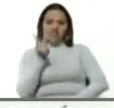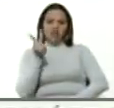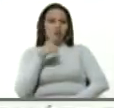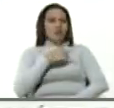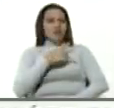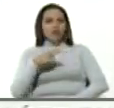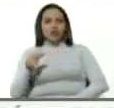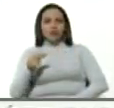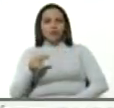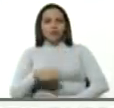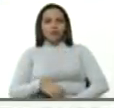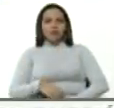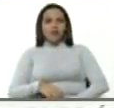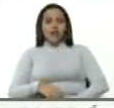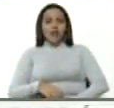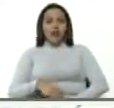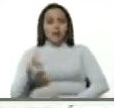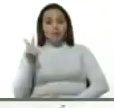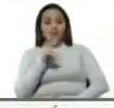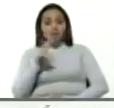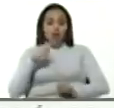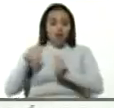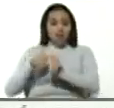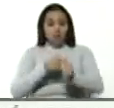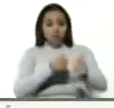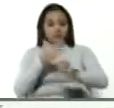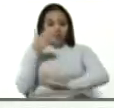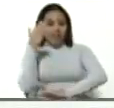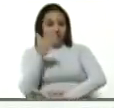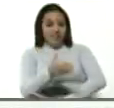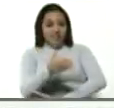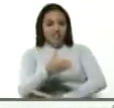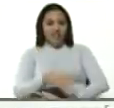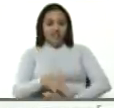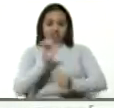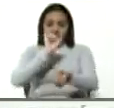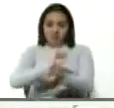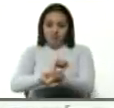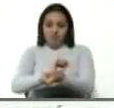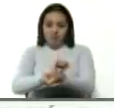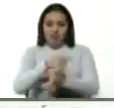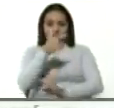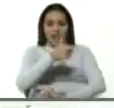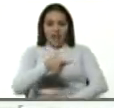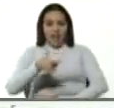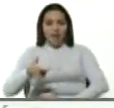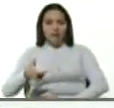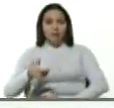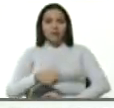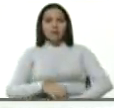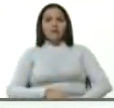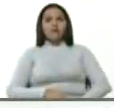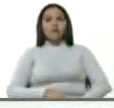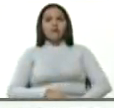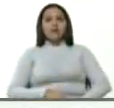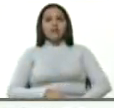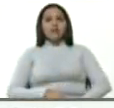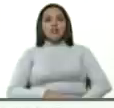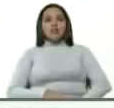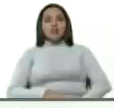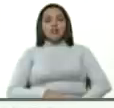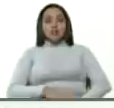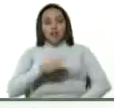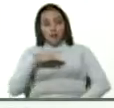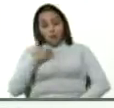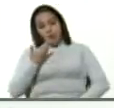En Venezuela se castiga, se persigue, se sanciona y se reprime a quienes puedan lamentablemente andar en